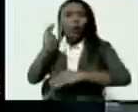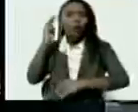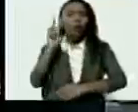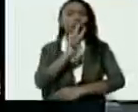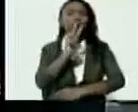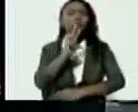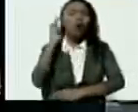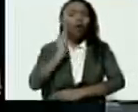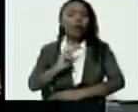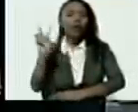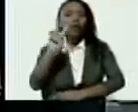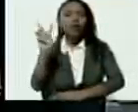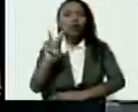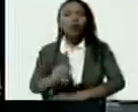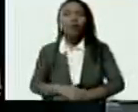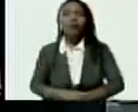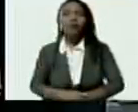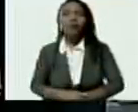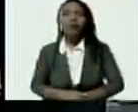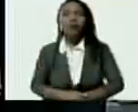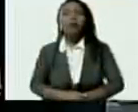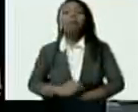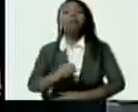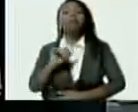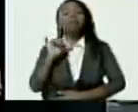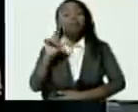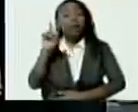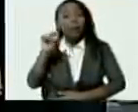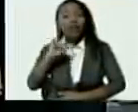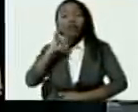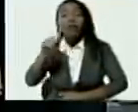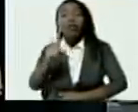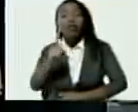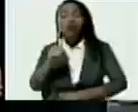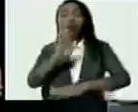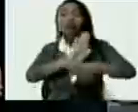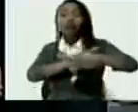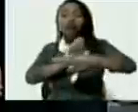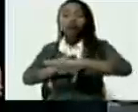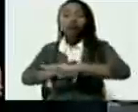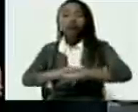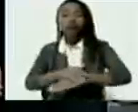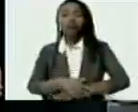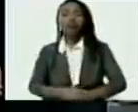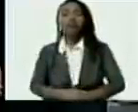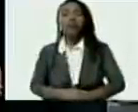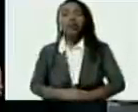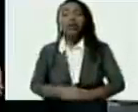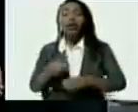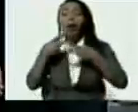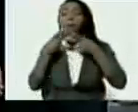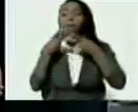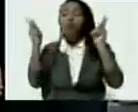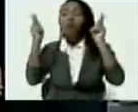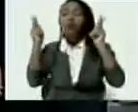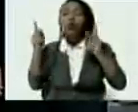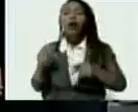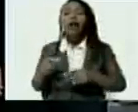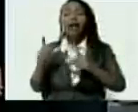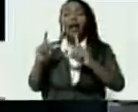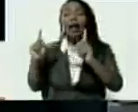Venezuela, y a través de sus informaciones y de la que publica la prensa